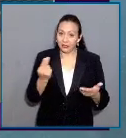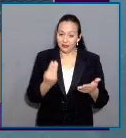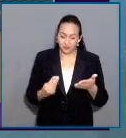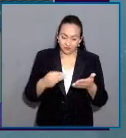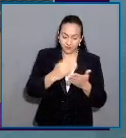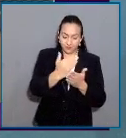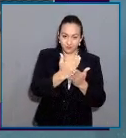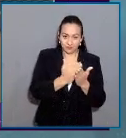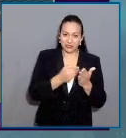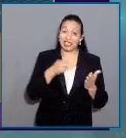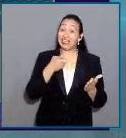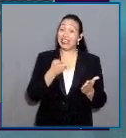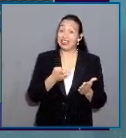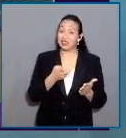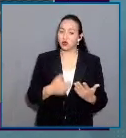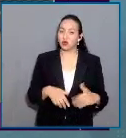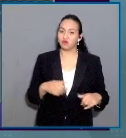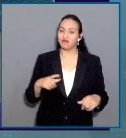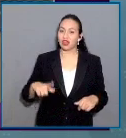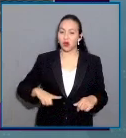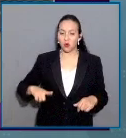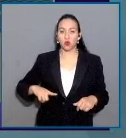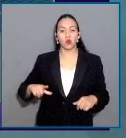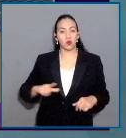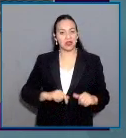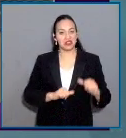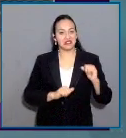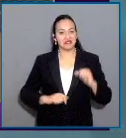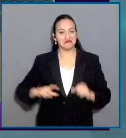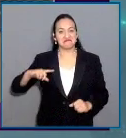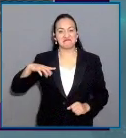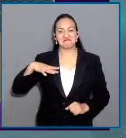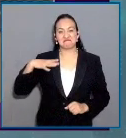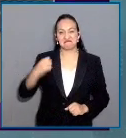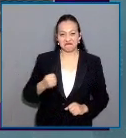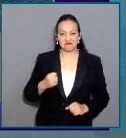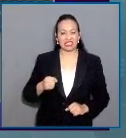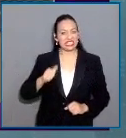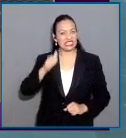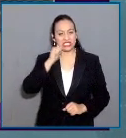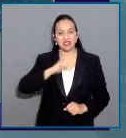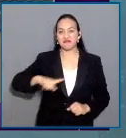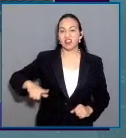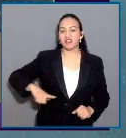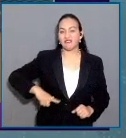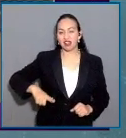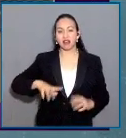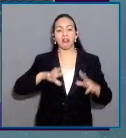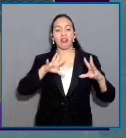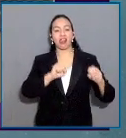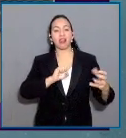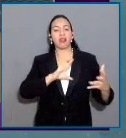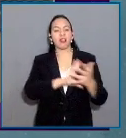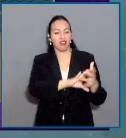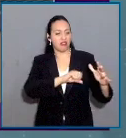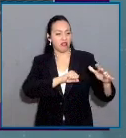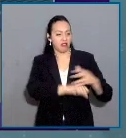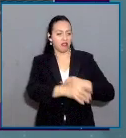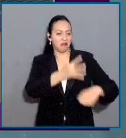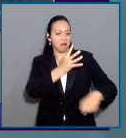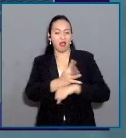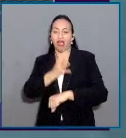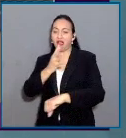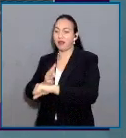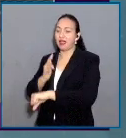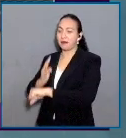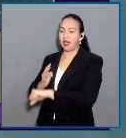un Estado autoritario, donde el Estado tendrá siempre el recurso de poder sancionar a través de la amenaza de una prisión preventiva